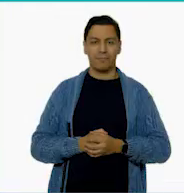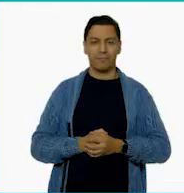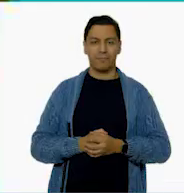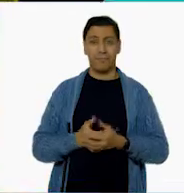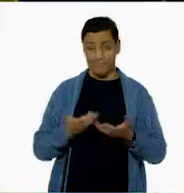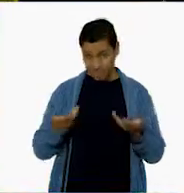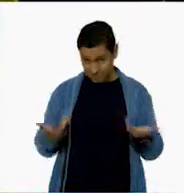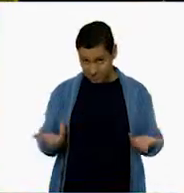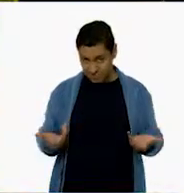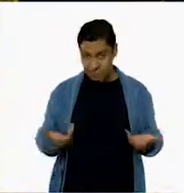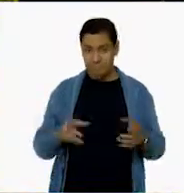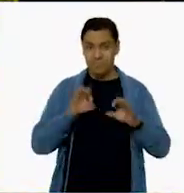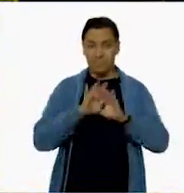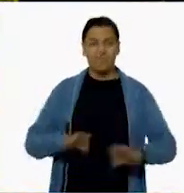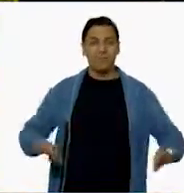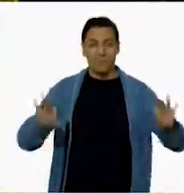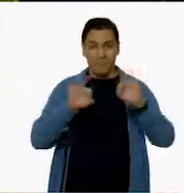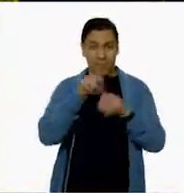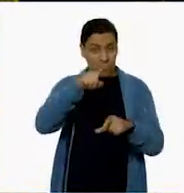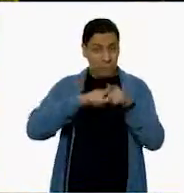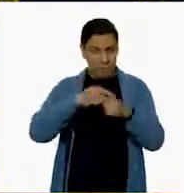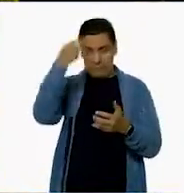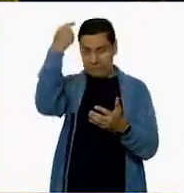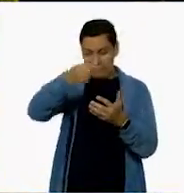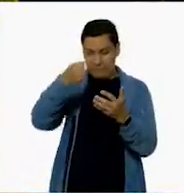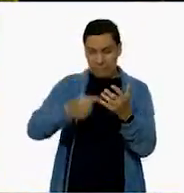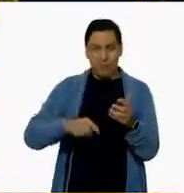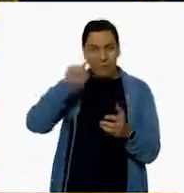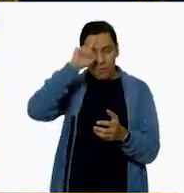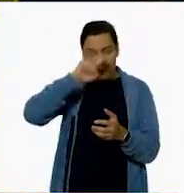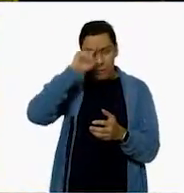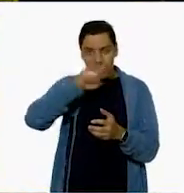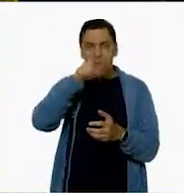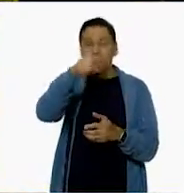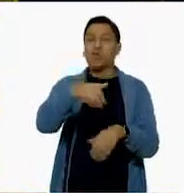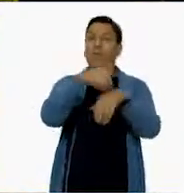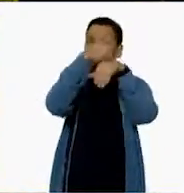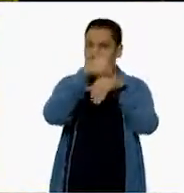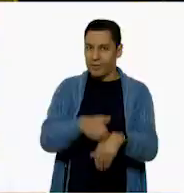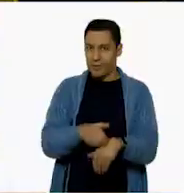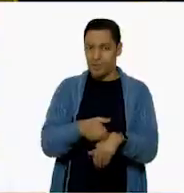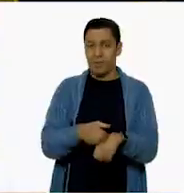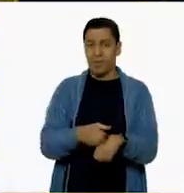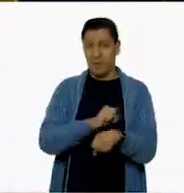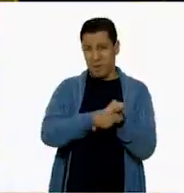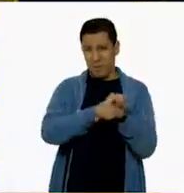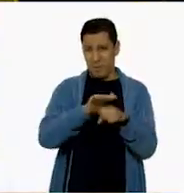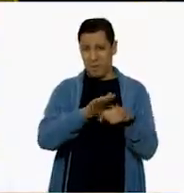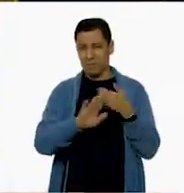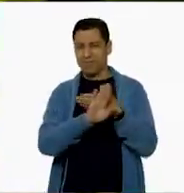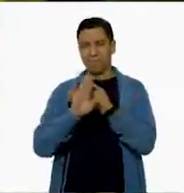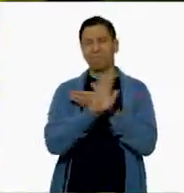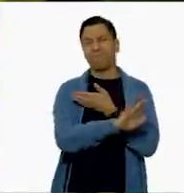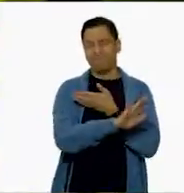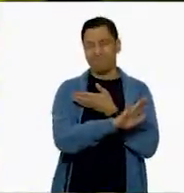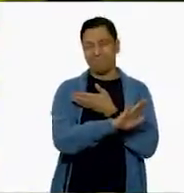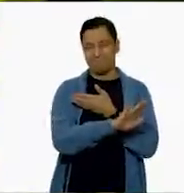Es muy importante continuar con las recomendaciones para evitar contagios de COVID.